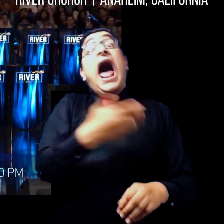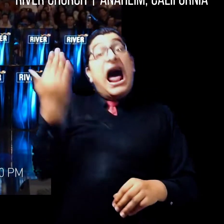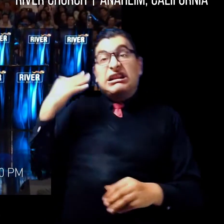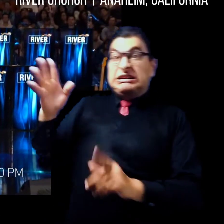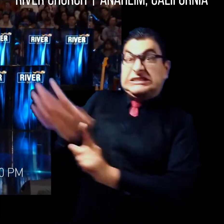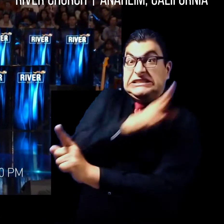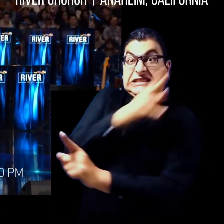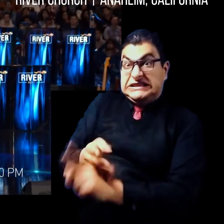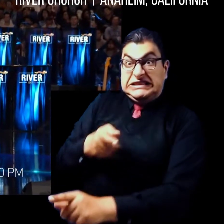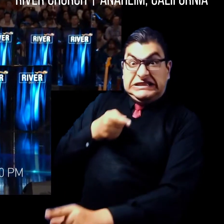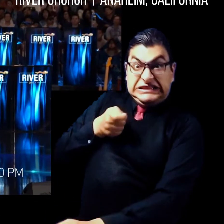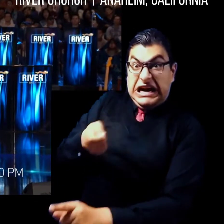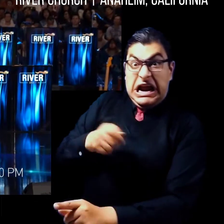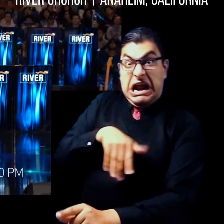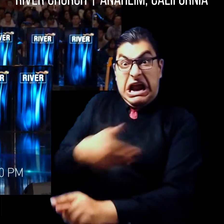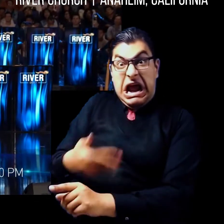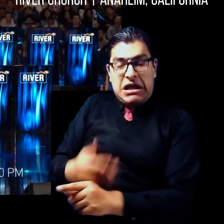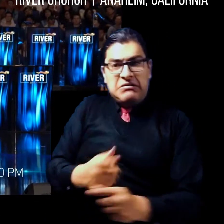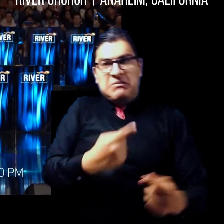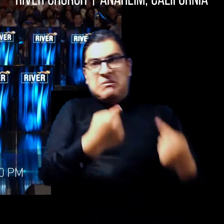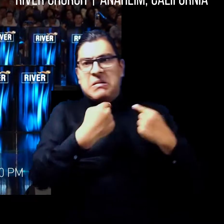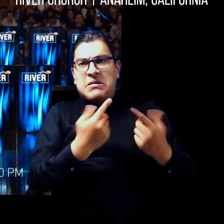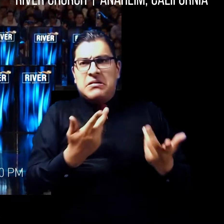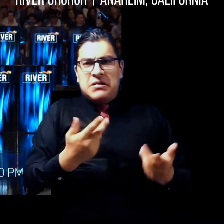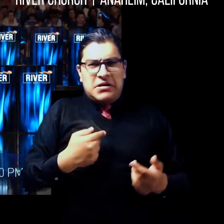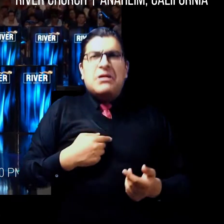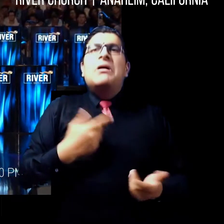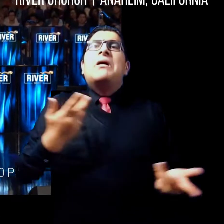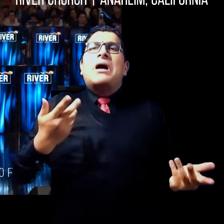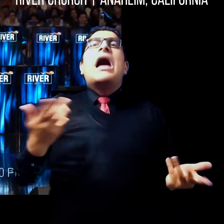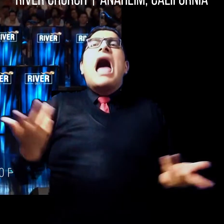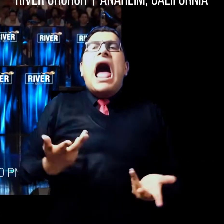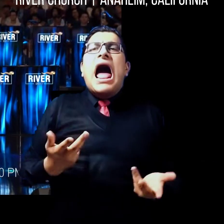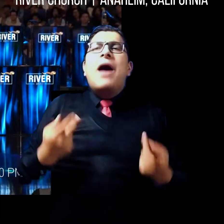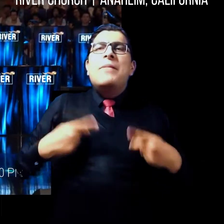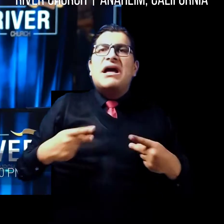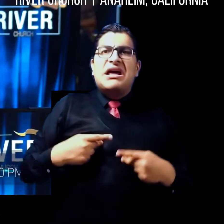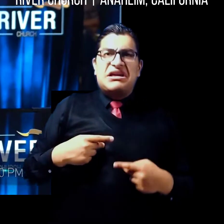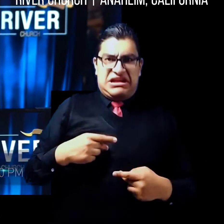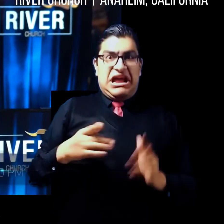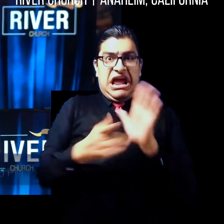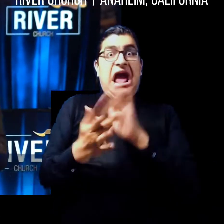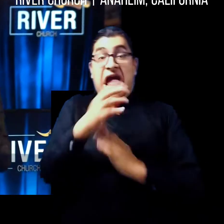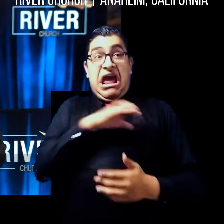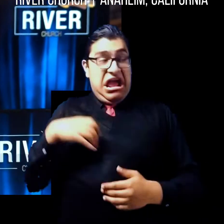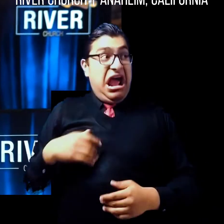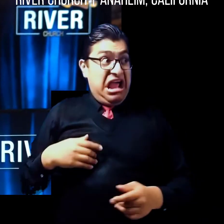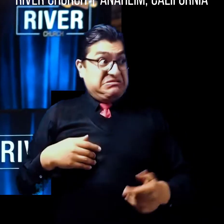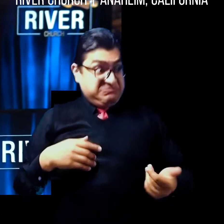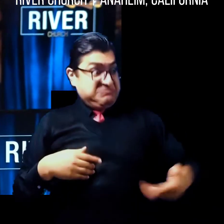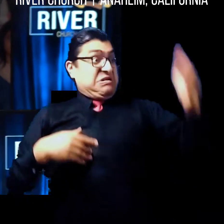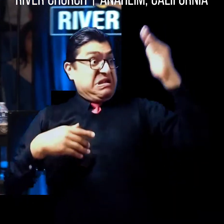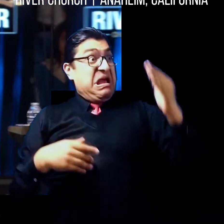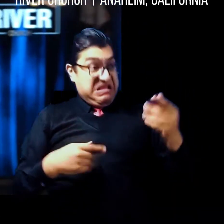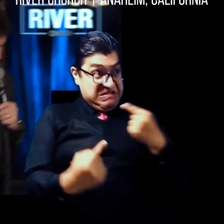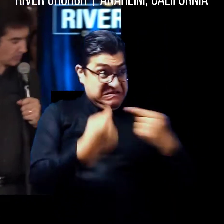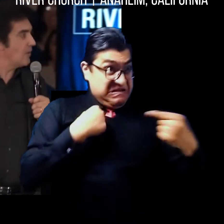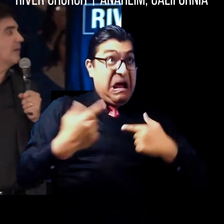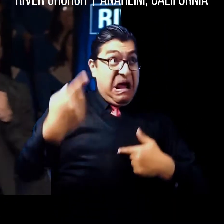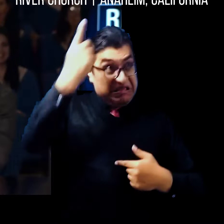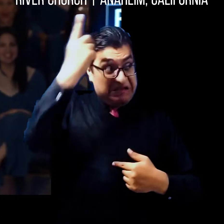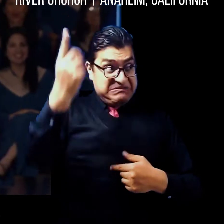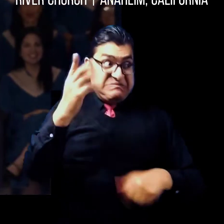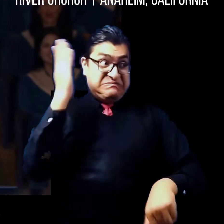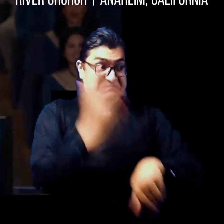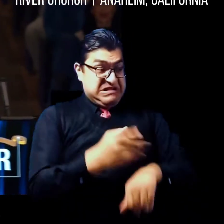lo azotó. ¿Qué haría un creyente anoréxico? Está bien que se mate, aleluya. Te vas a arder en el infierno por haber